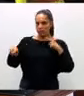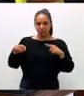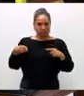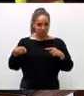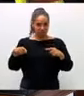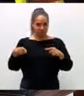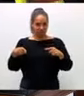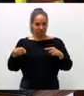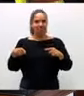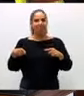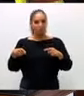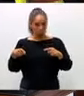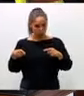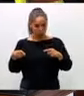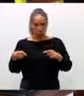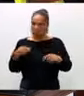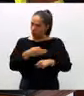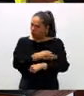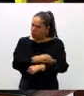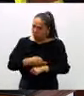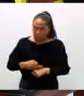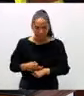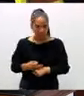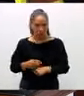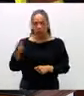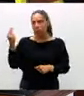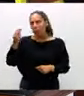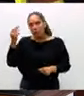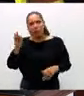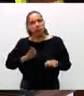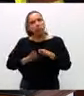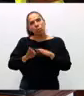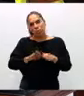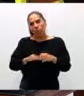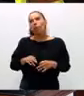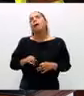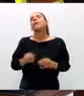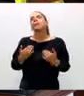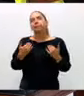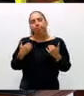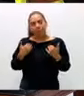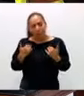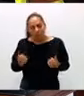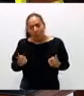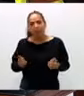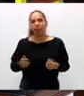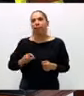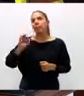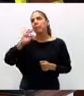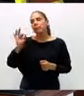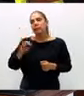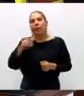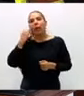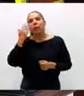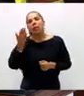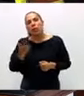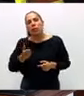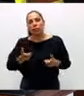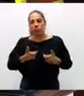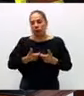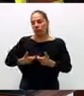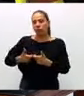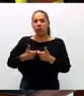cómo trabajamos con las familias que son conflictivas o que no quieren cooperar o que son abusivas.